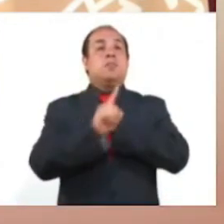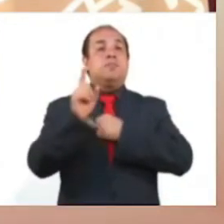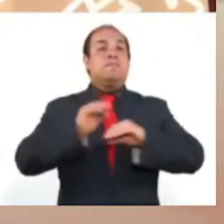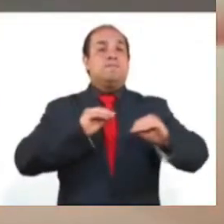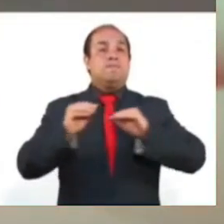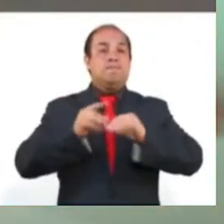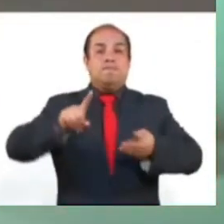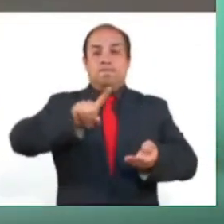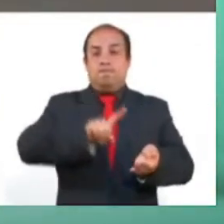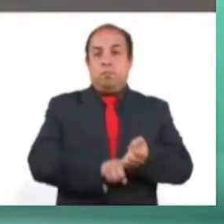movilidad particularmente de mil